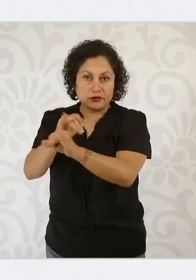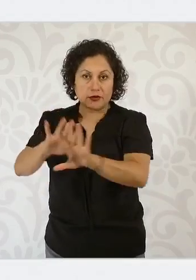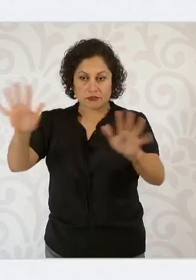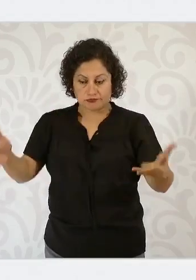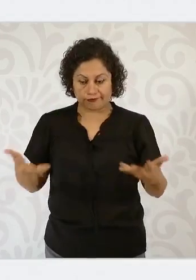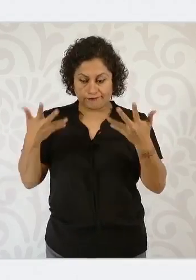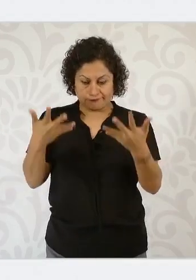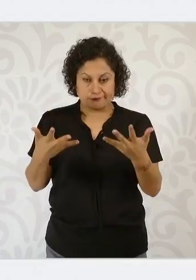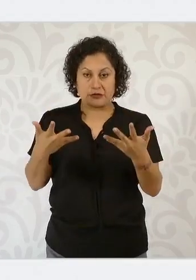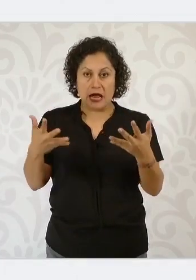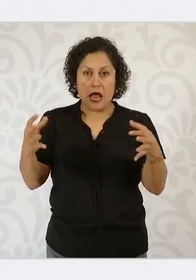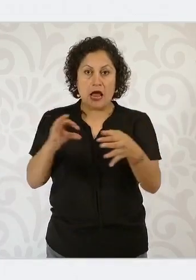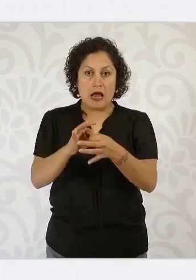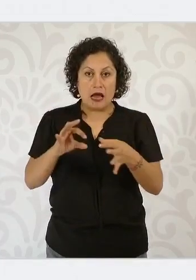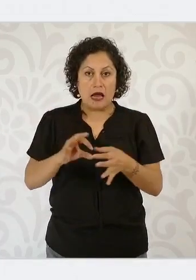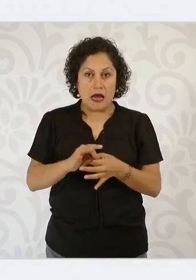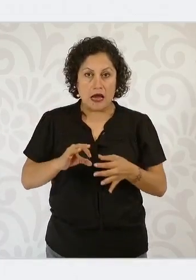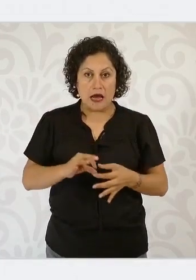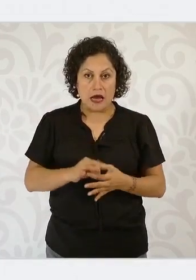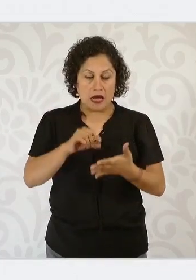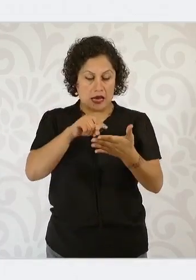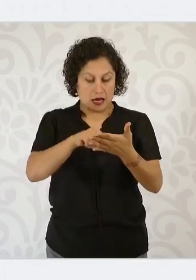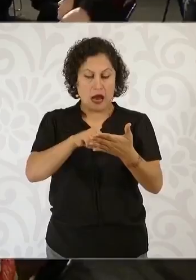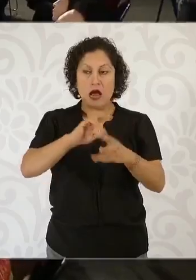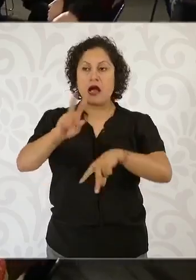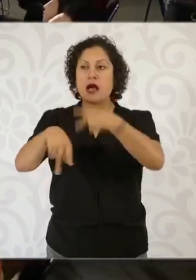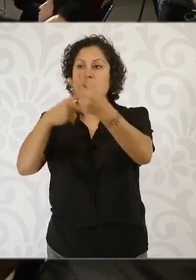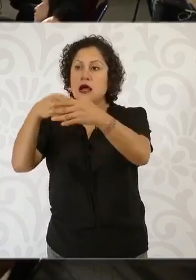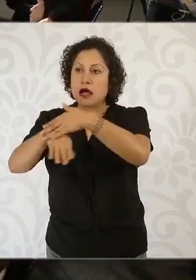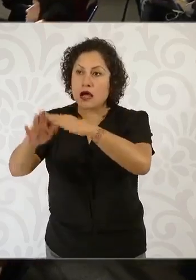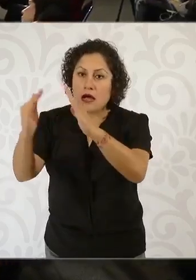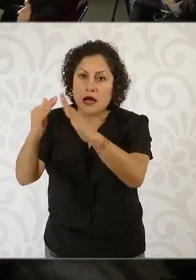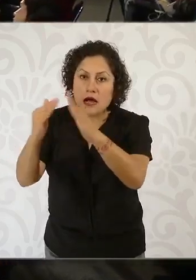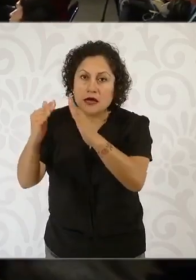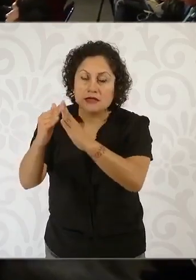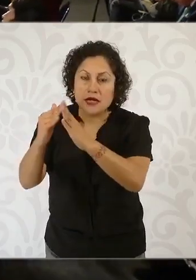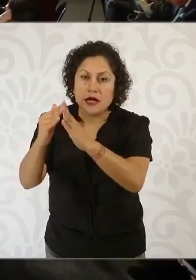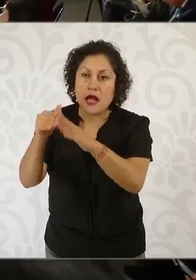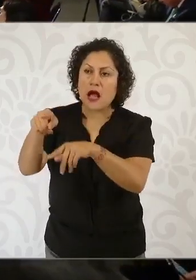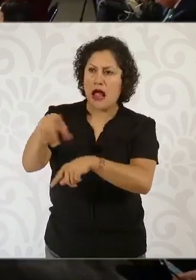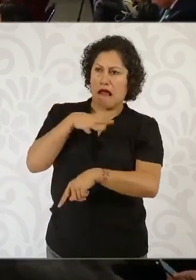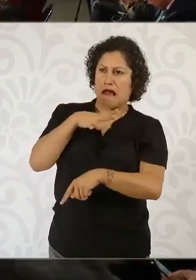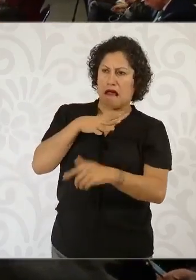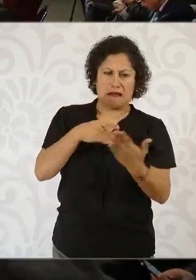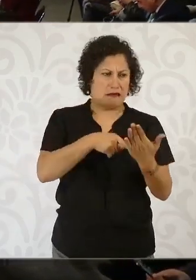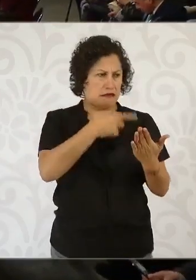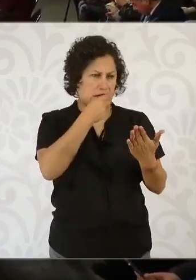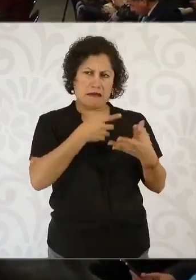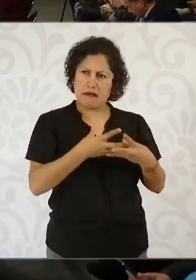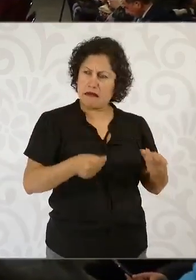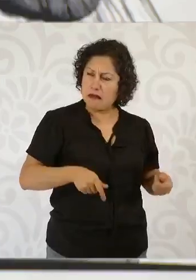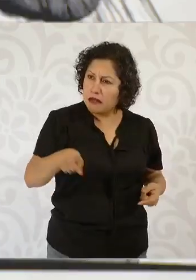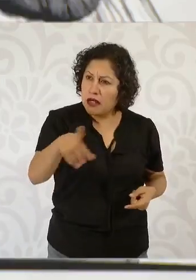y después se fue a visitarlos a sus casas y resultó que habían regresado a su casa, pero nunca le habían avisado a la